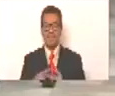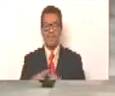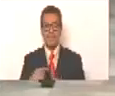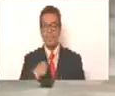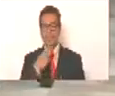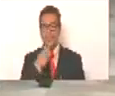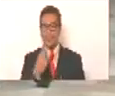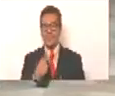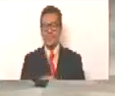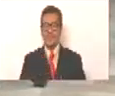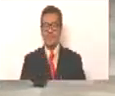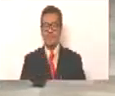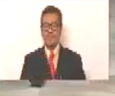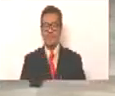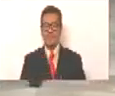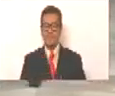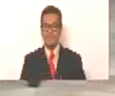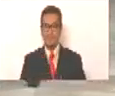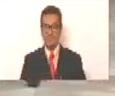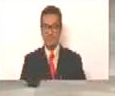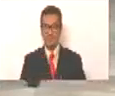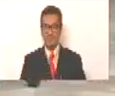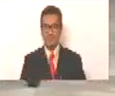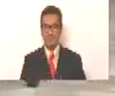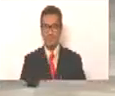upushuarea, na tahuala yukon, na pushuarea.